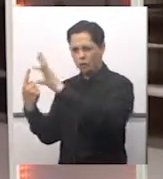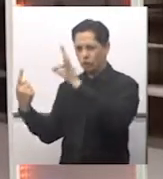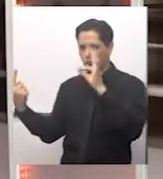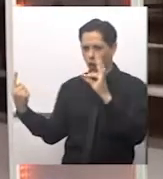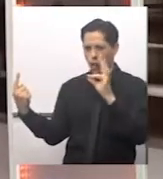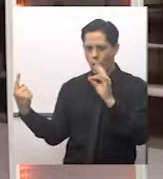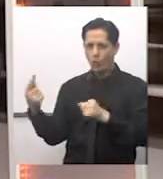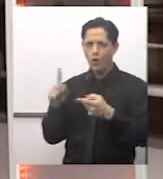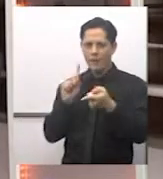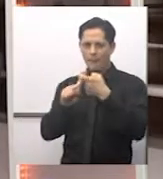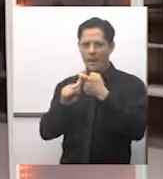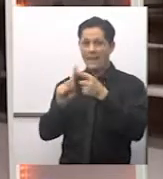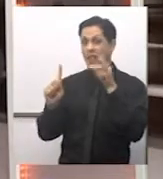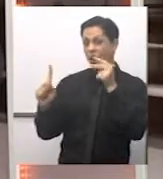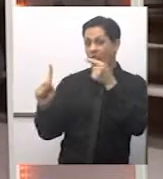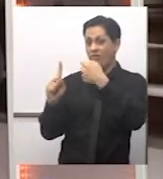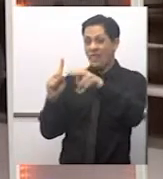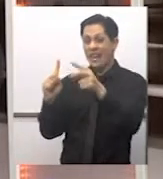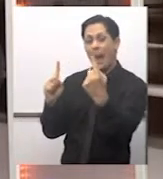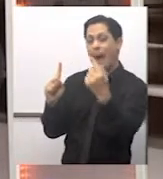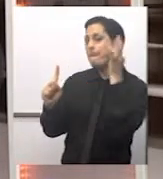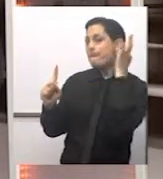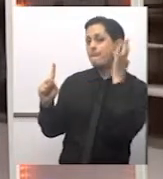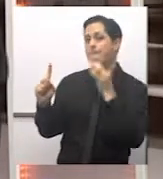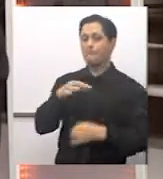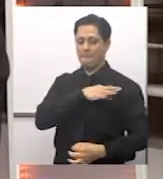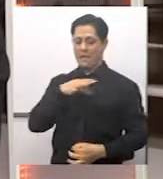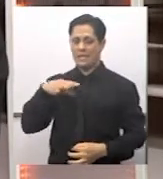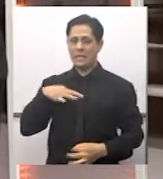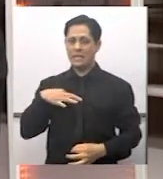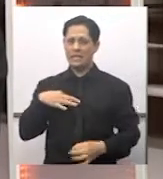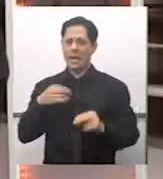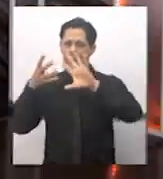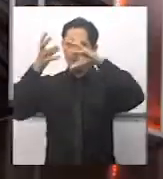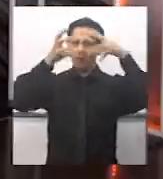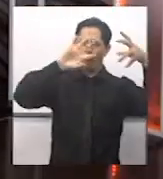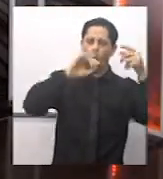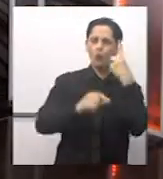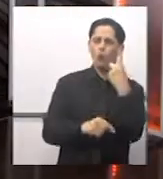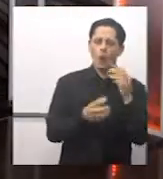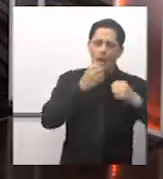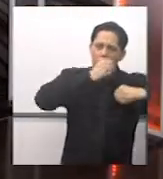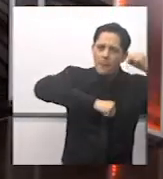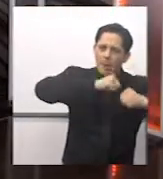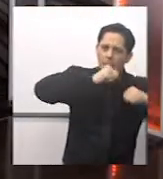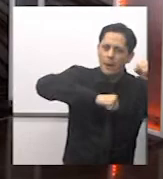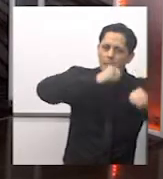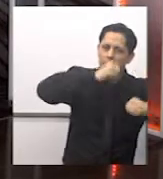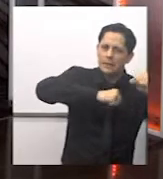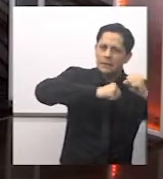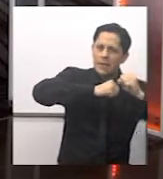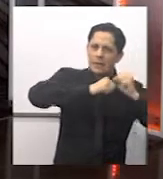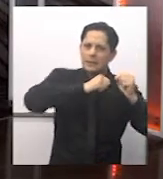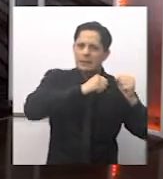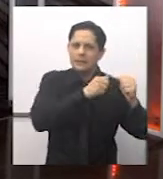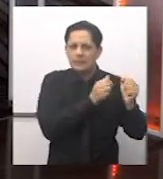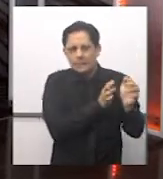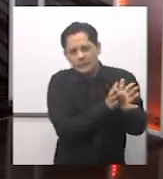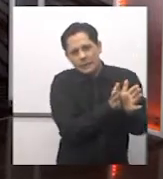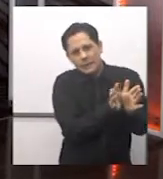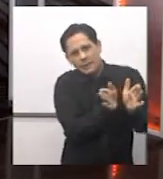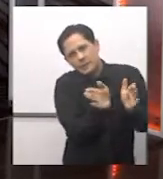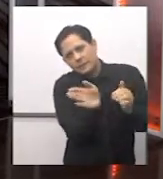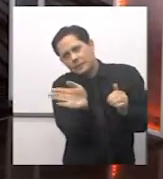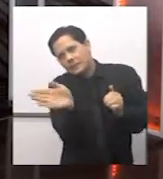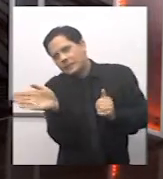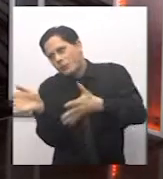relación del marido de la ministra, ¿no es cierto?, de Medio Ambiente con una de las empresas, no correspondía y de alguna forma se estaba, por una parte, tratando